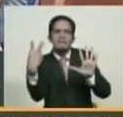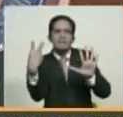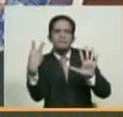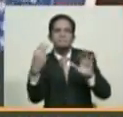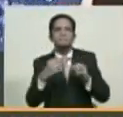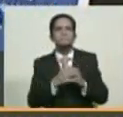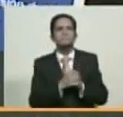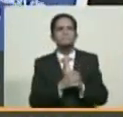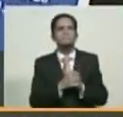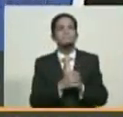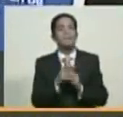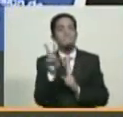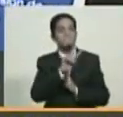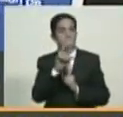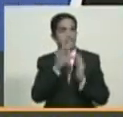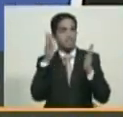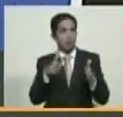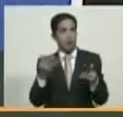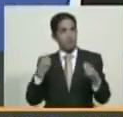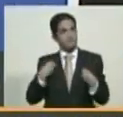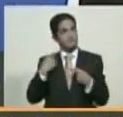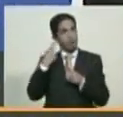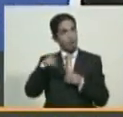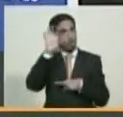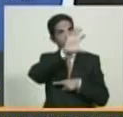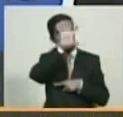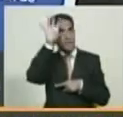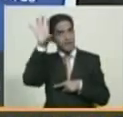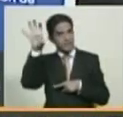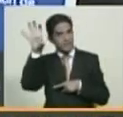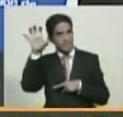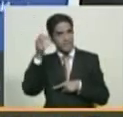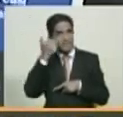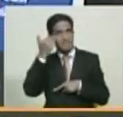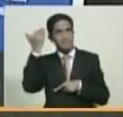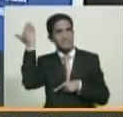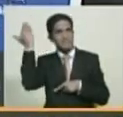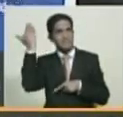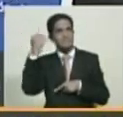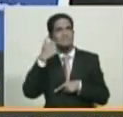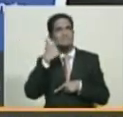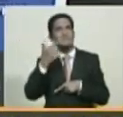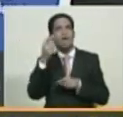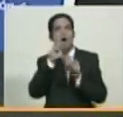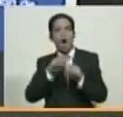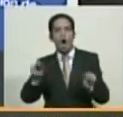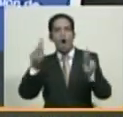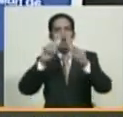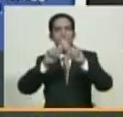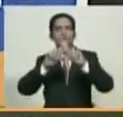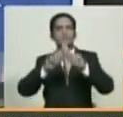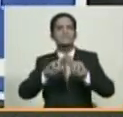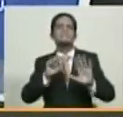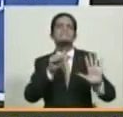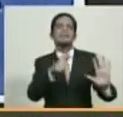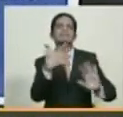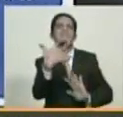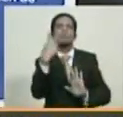Hablamos de venezolanos residentes en el exterior, según la Organización de Naciones Unidas,